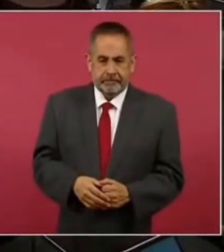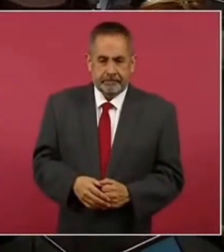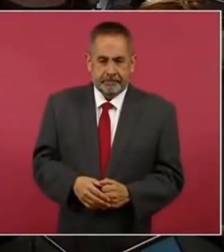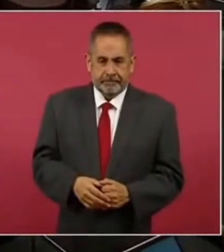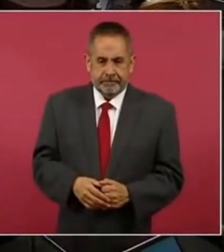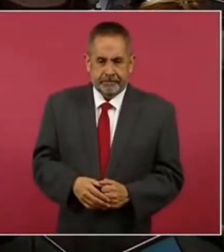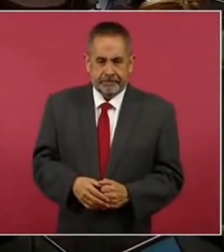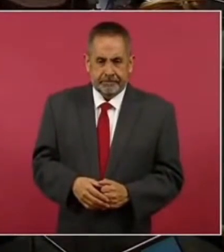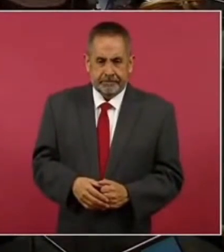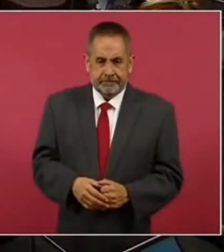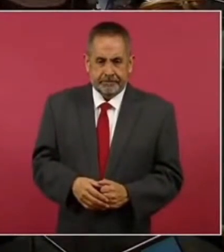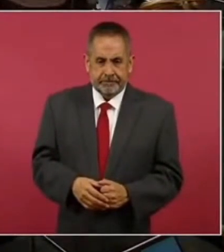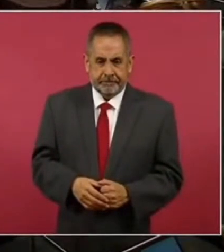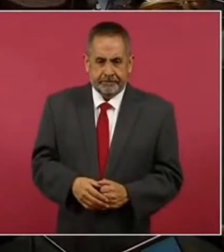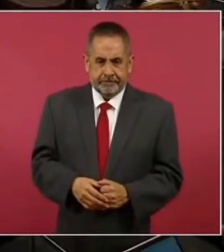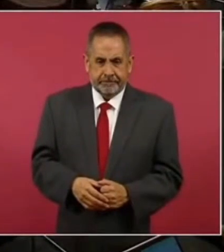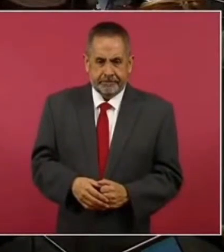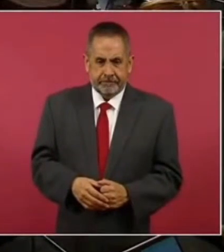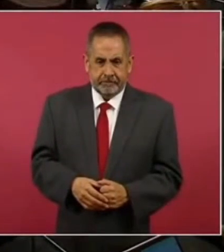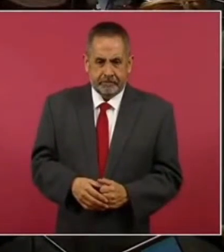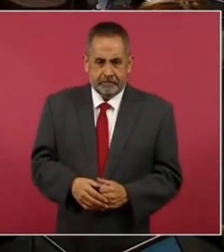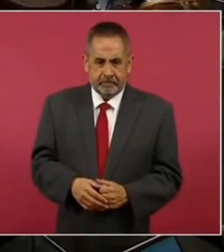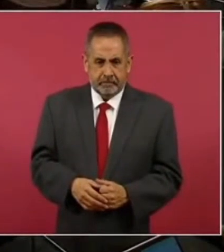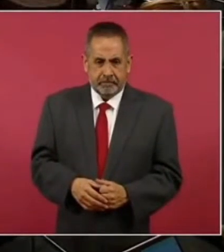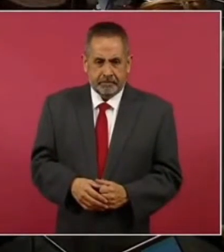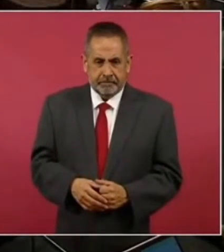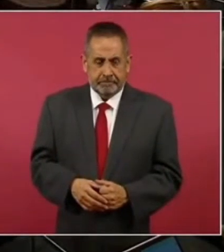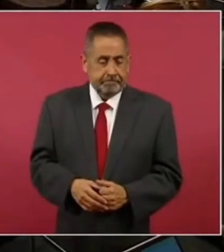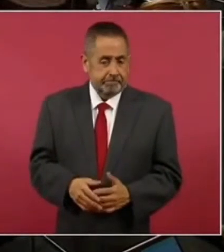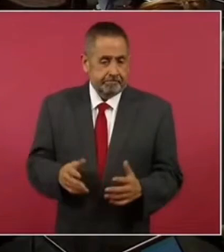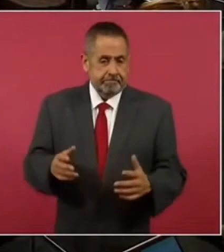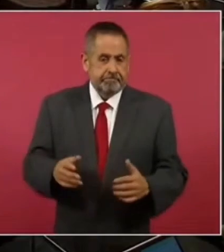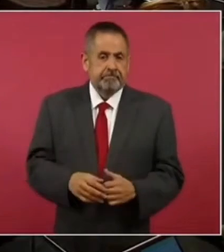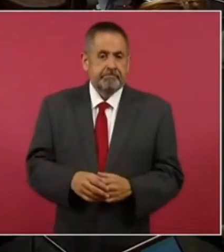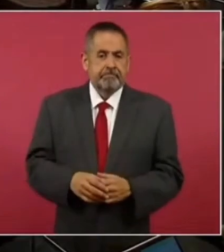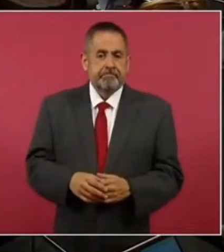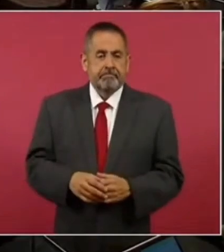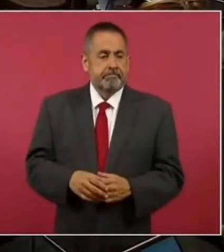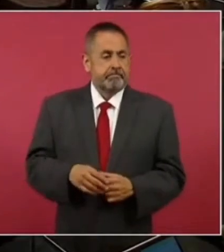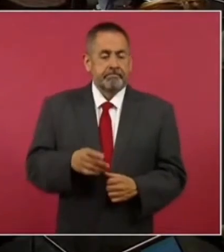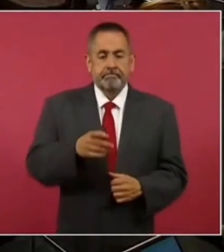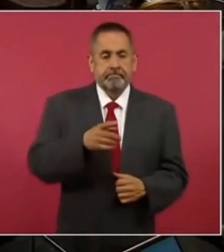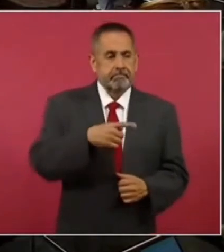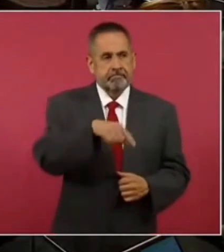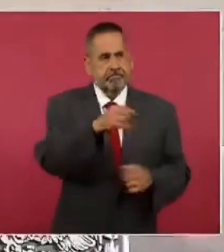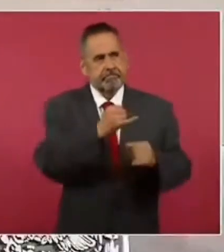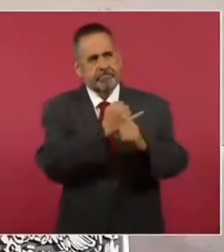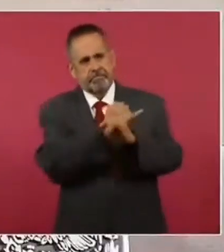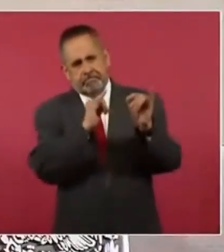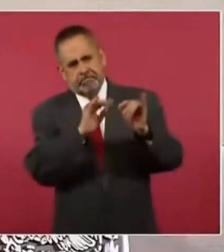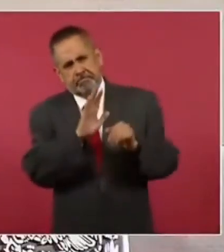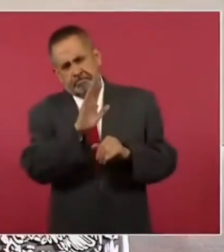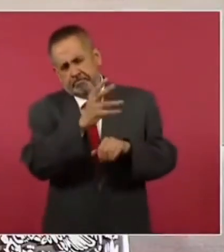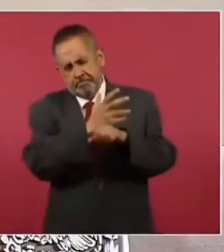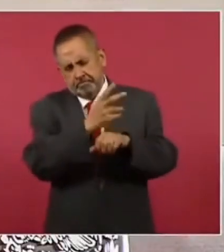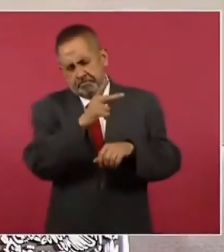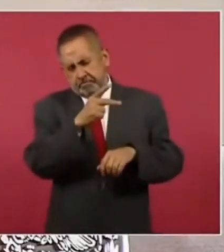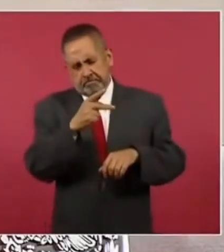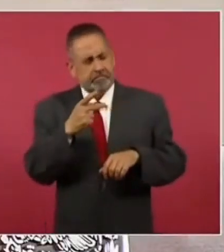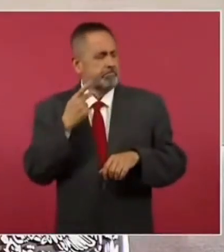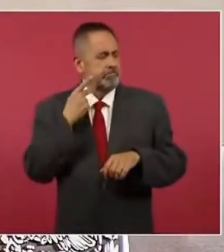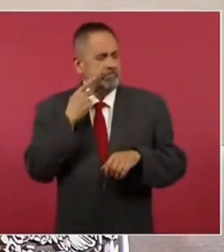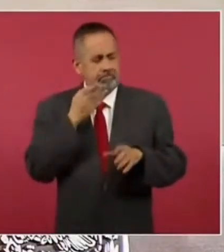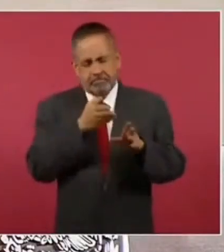pues ellos son independientes son soberanos aplican sus políticas